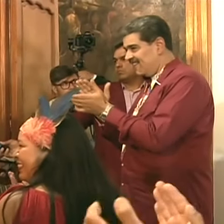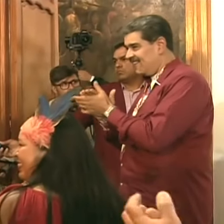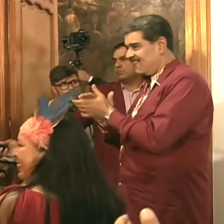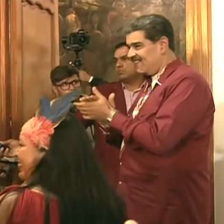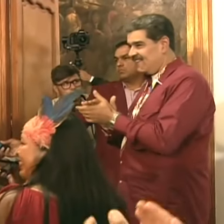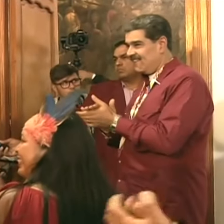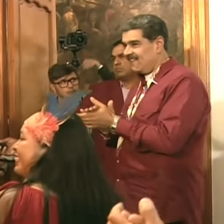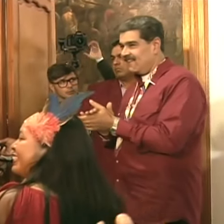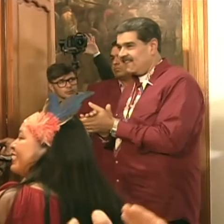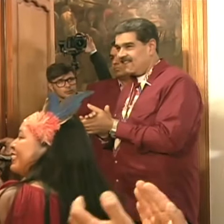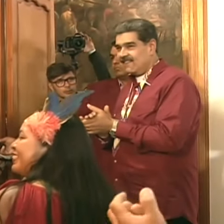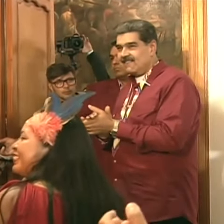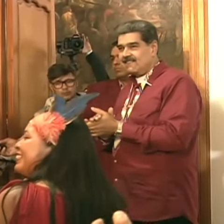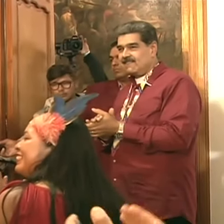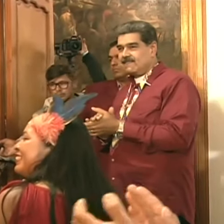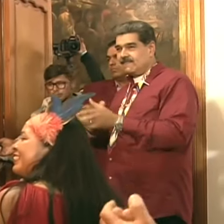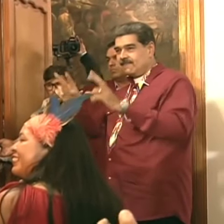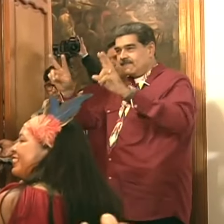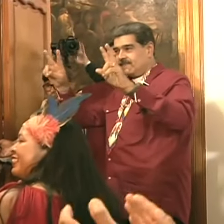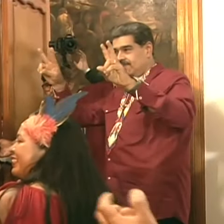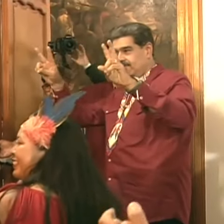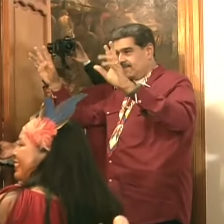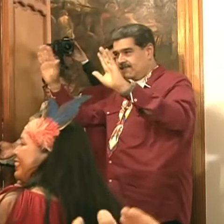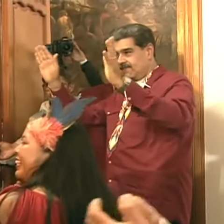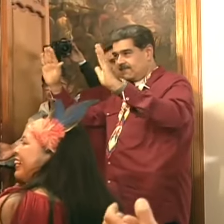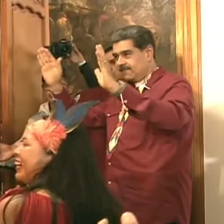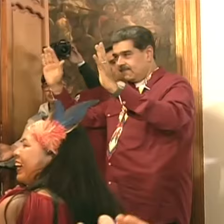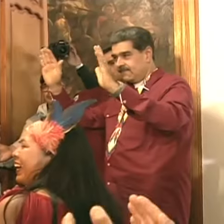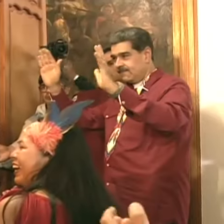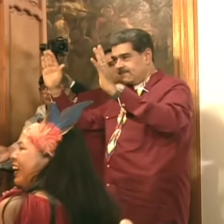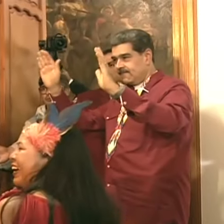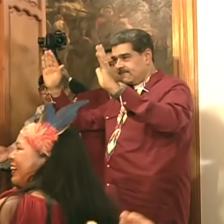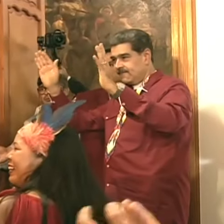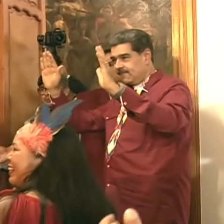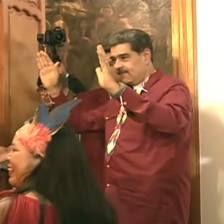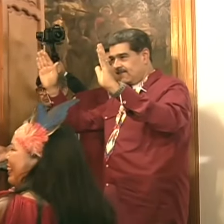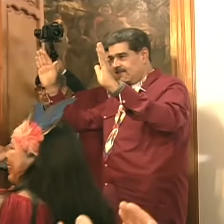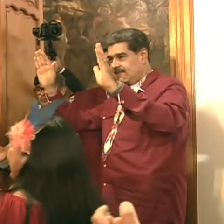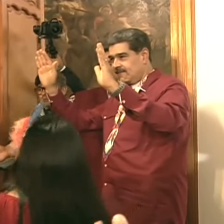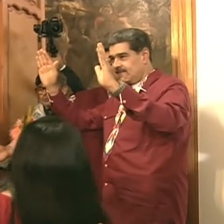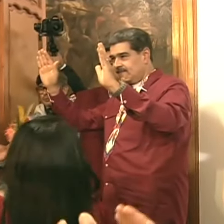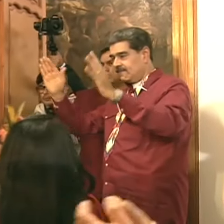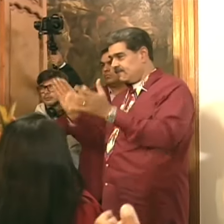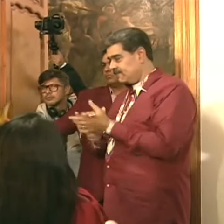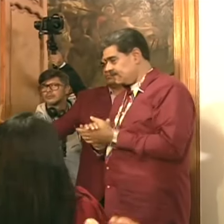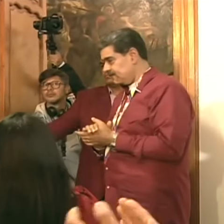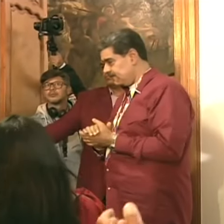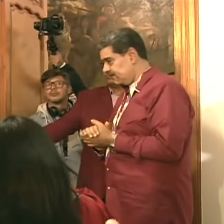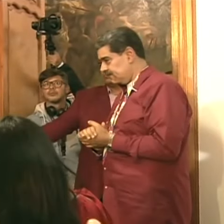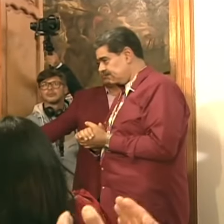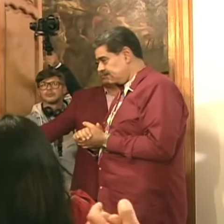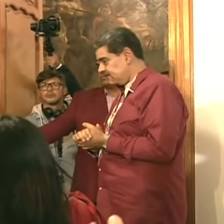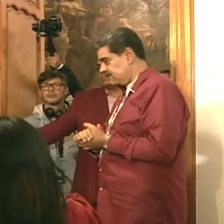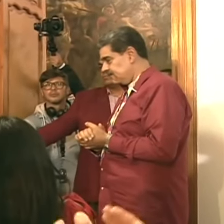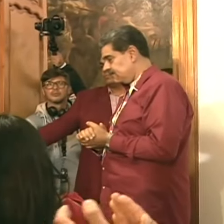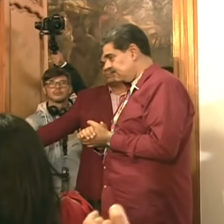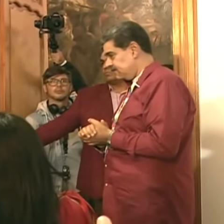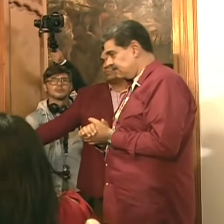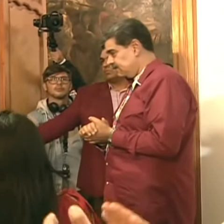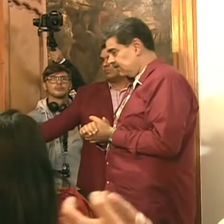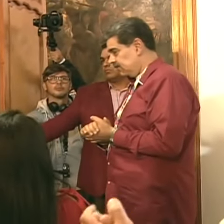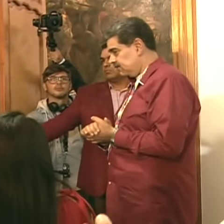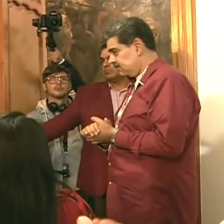de la esperanza, sueño profundo de nueva era. Mi niño de la esperanza, sueño profundo de